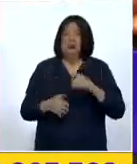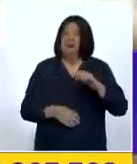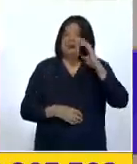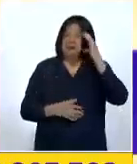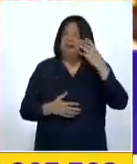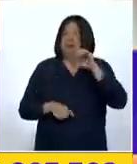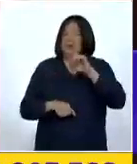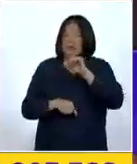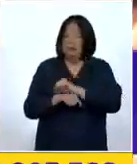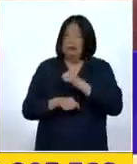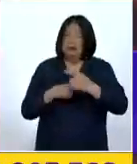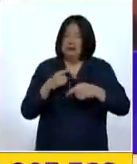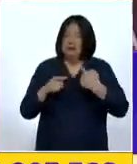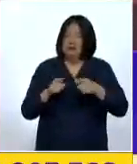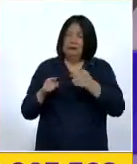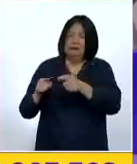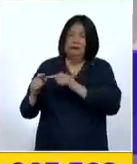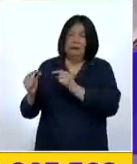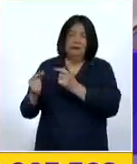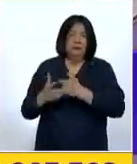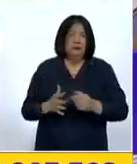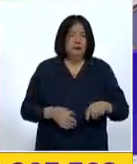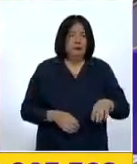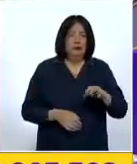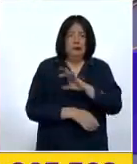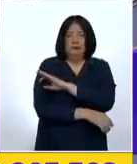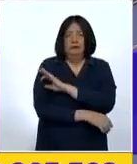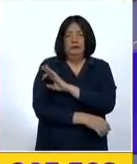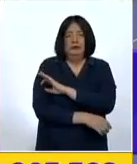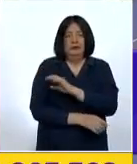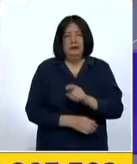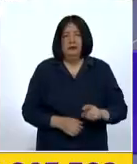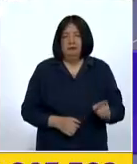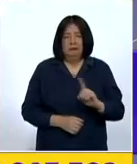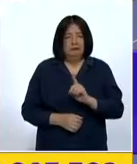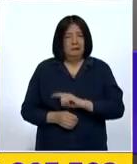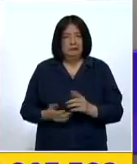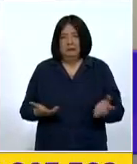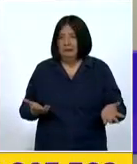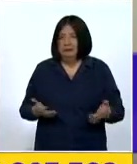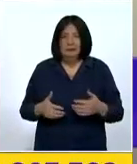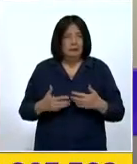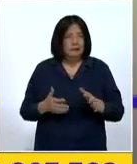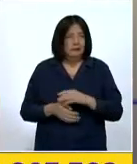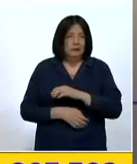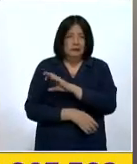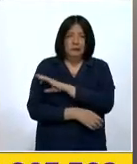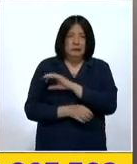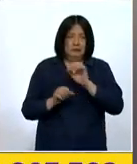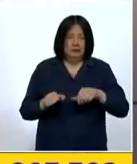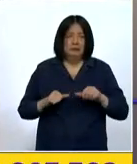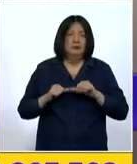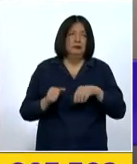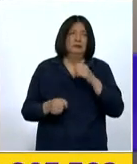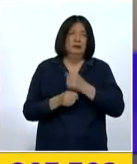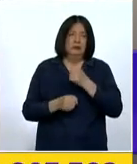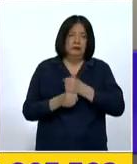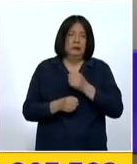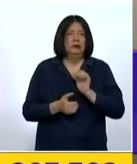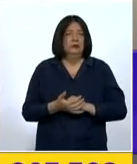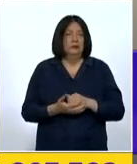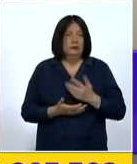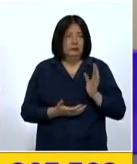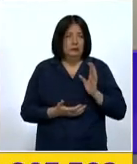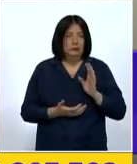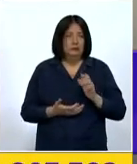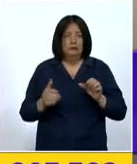captura diferentes bandas criminales, el Ministerio Público no se da abasto. Los fiscales continuamos trabajando con los